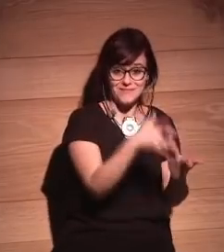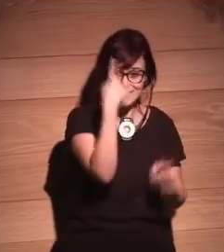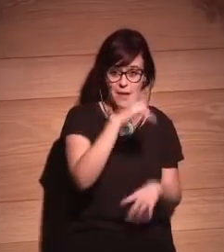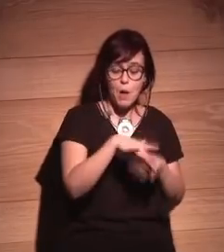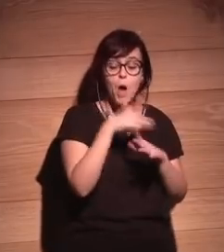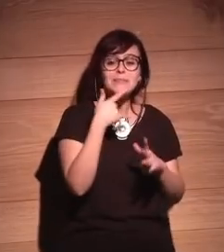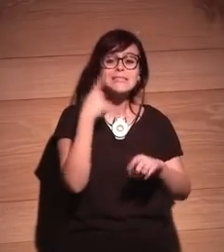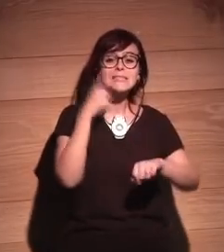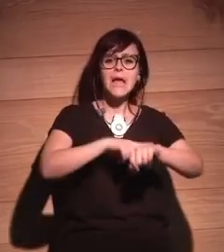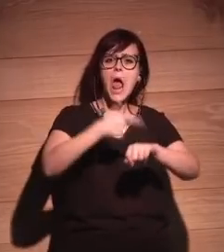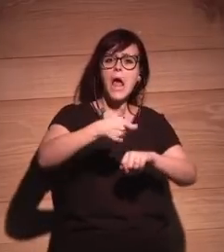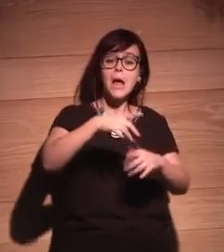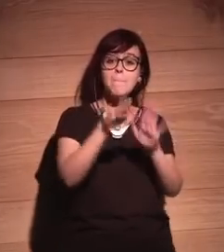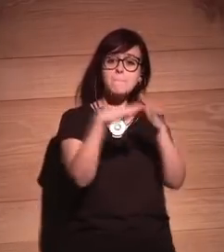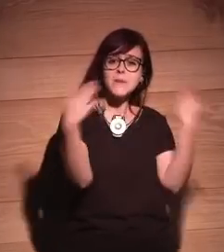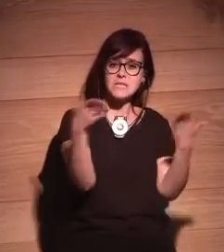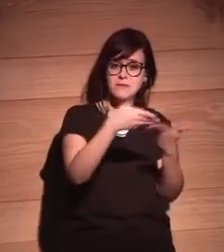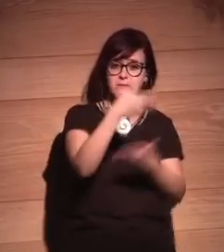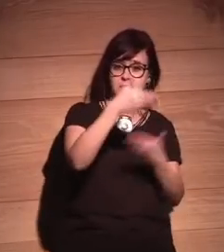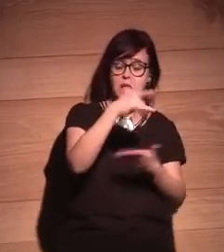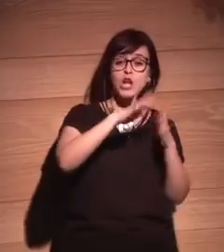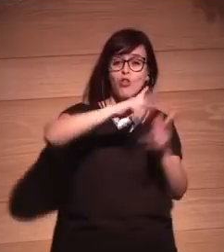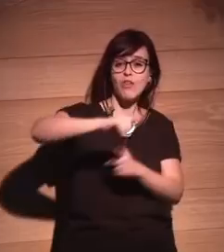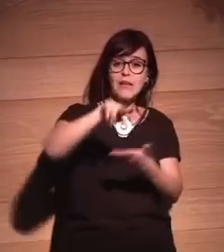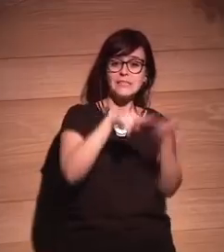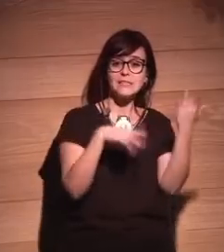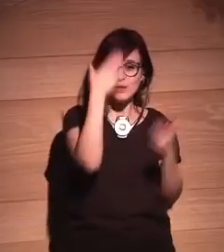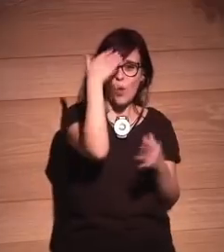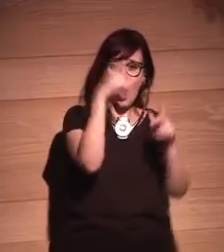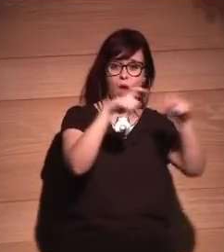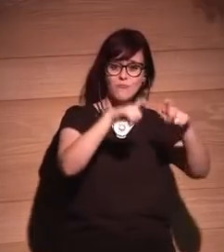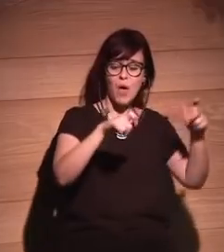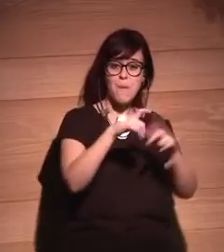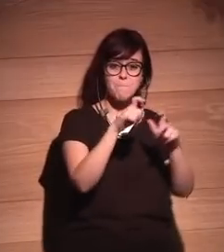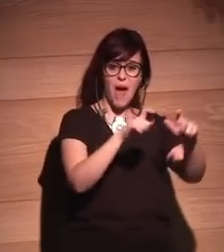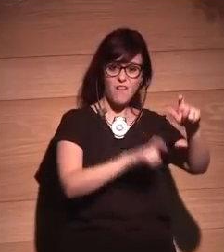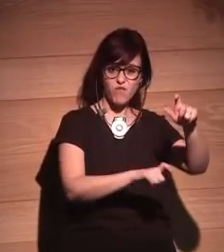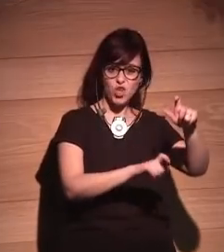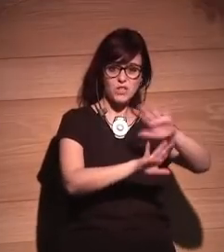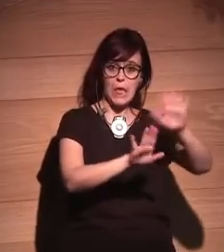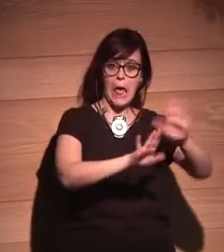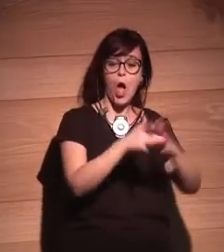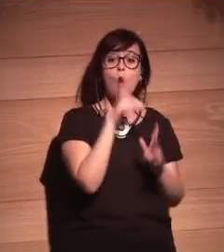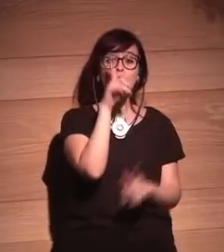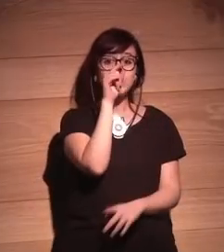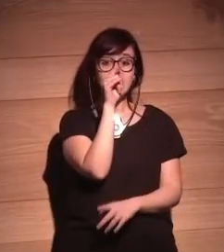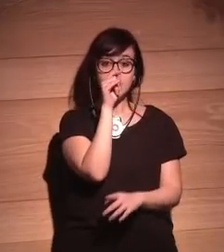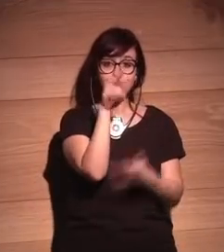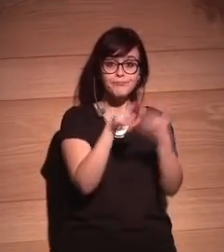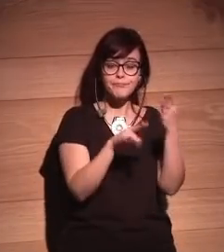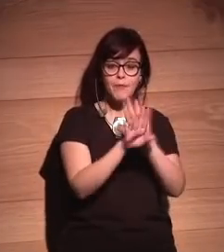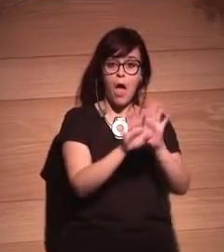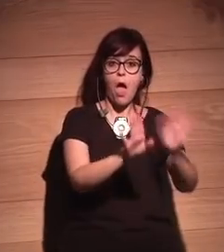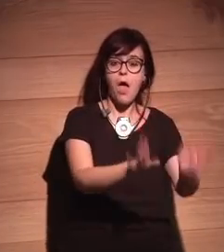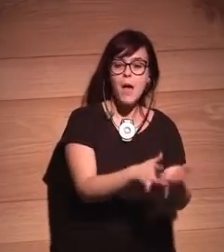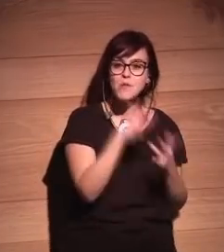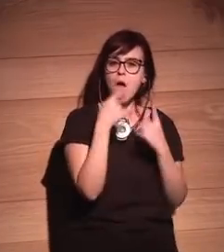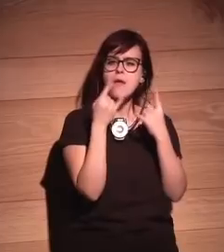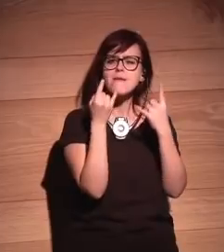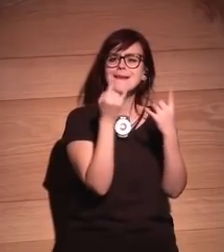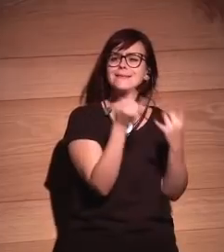gente leyendo la prensa, en las noticias leen el titular, los 2 primeros párrafos y ya está, o de Twitter. Pero lo que